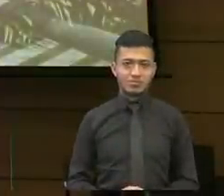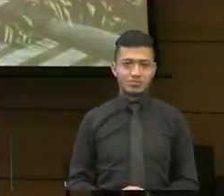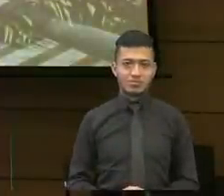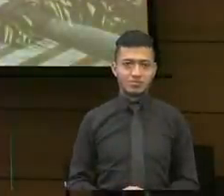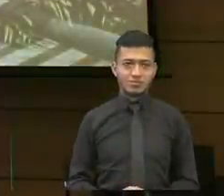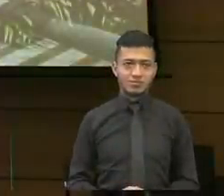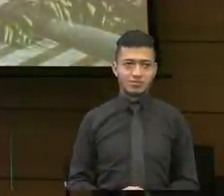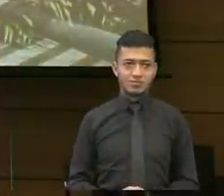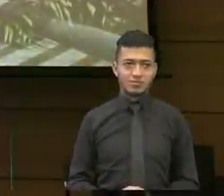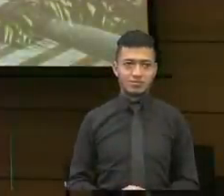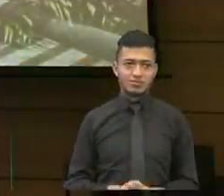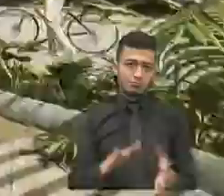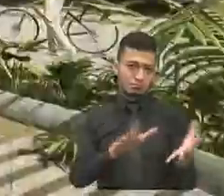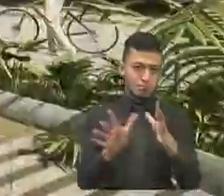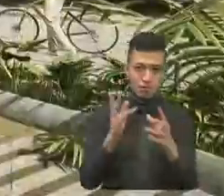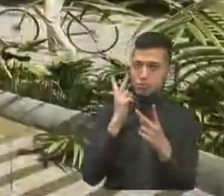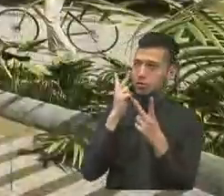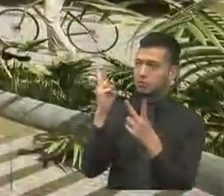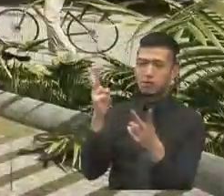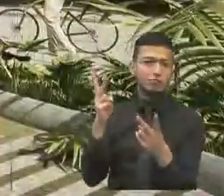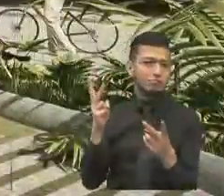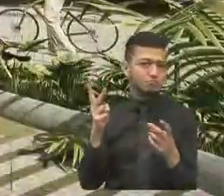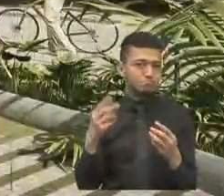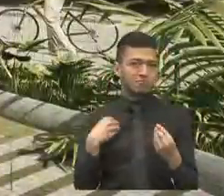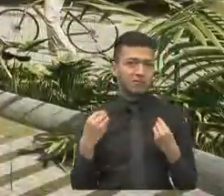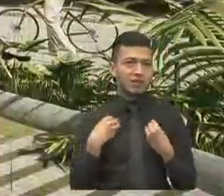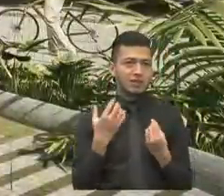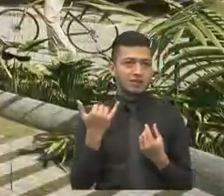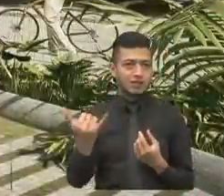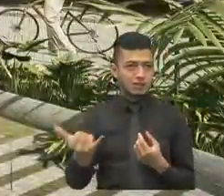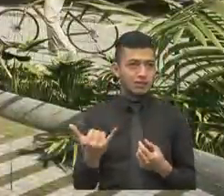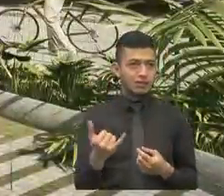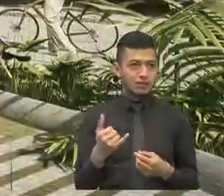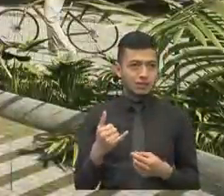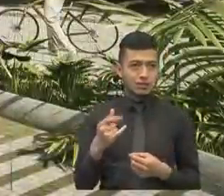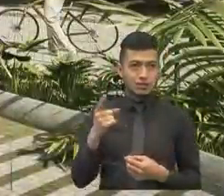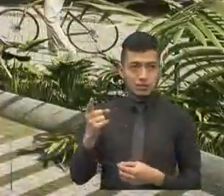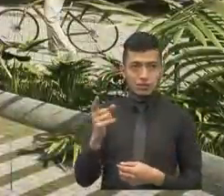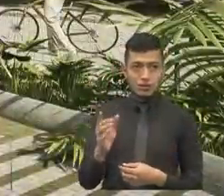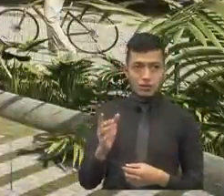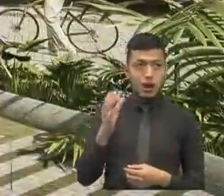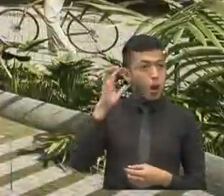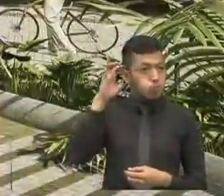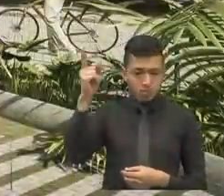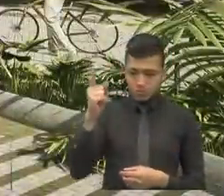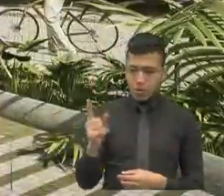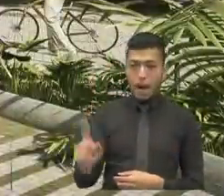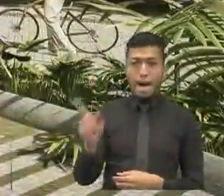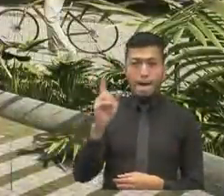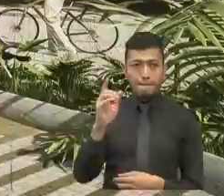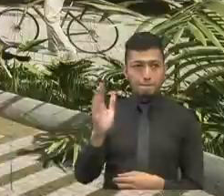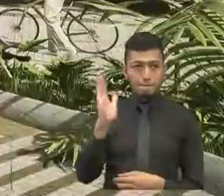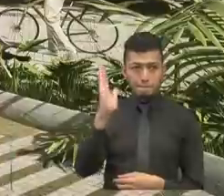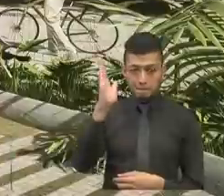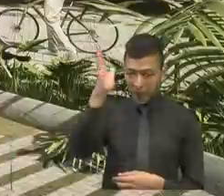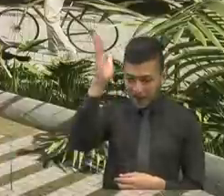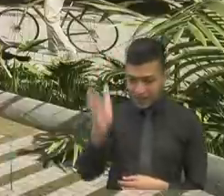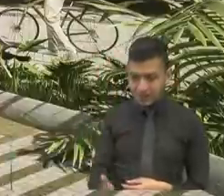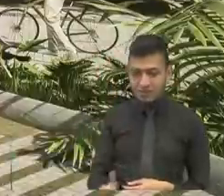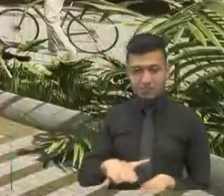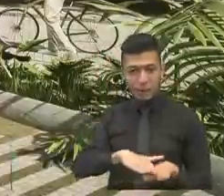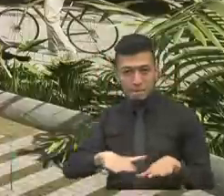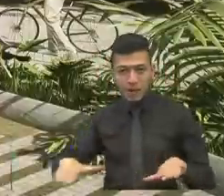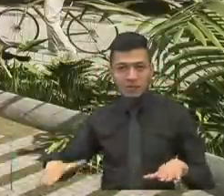vivir más o menos así. En vez de tener esta mole, esto es una pared hoy en día, puedo tener unas graderías, integrar